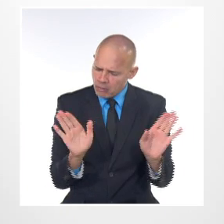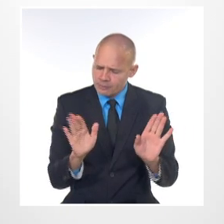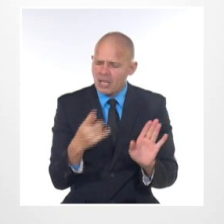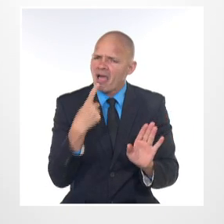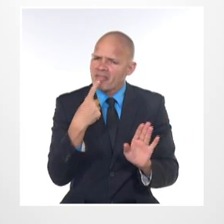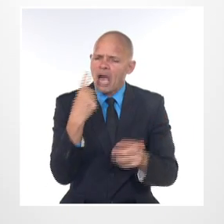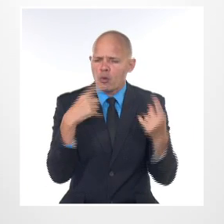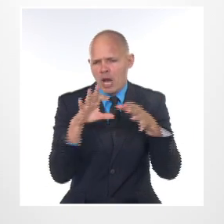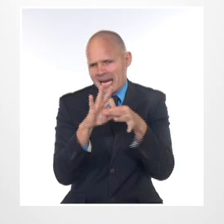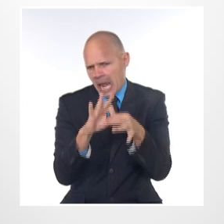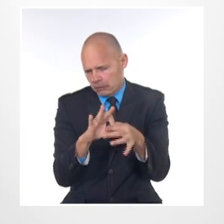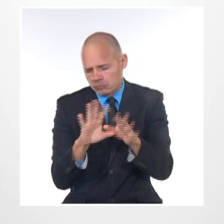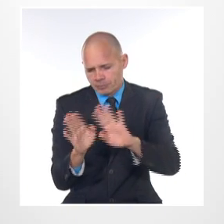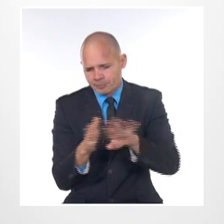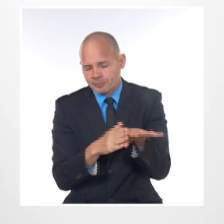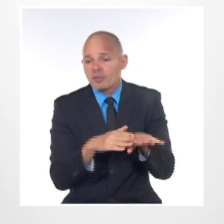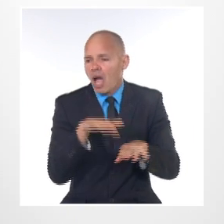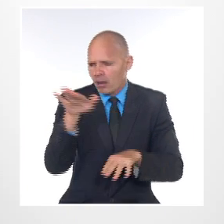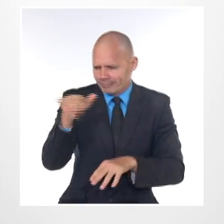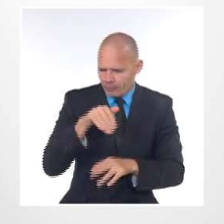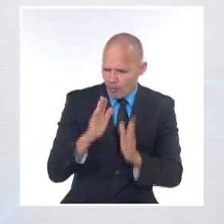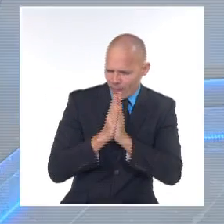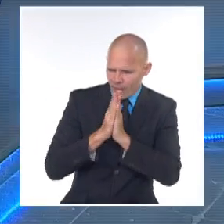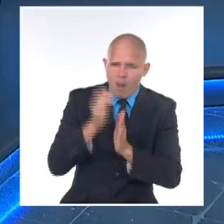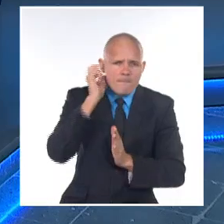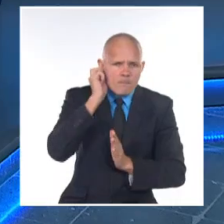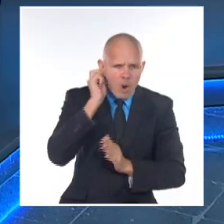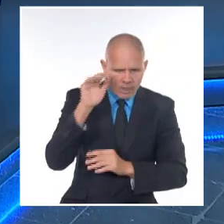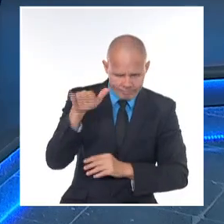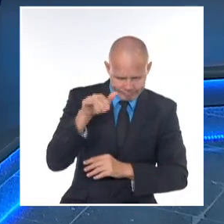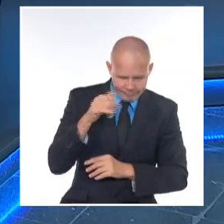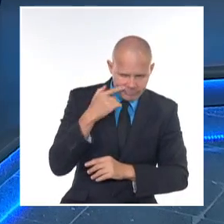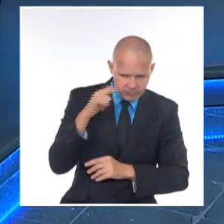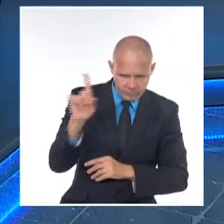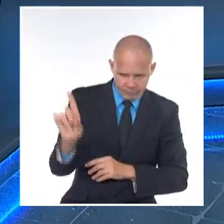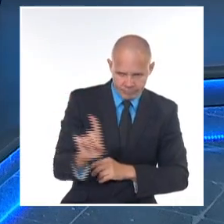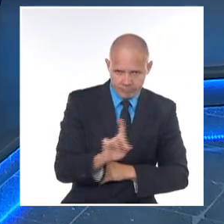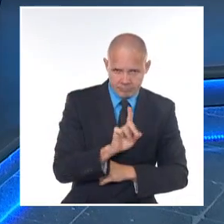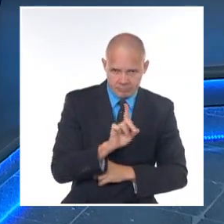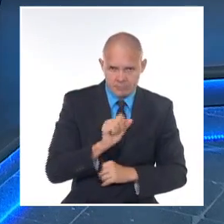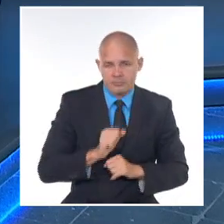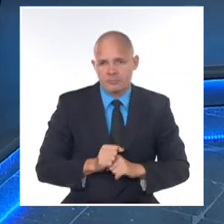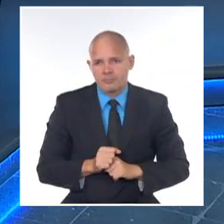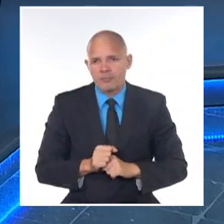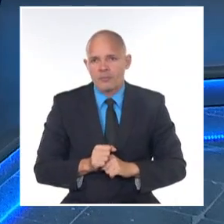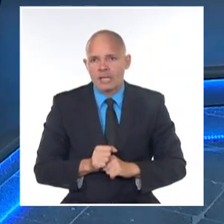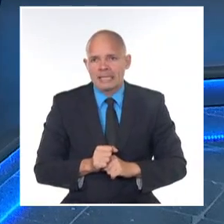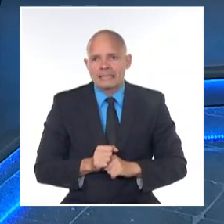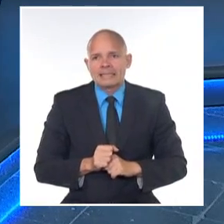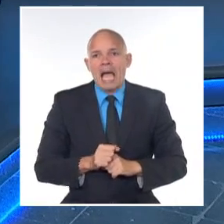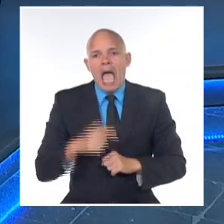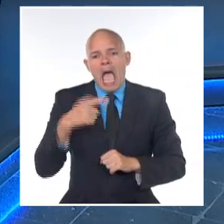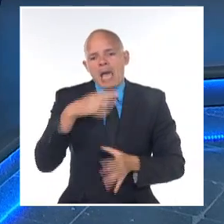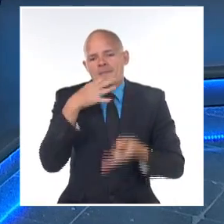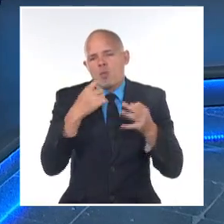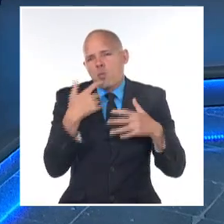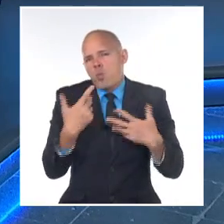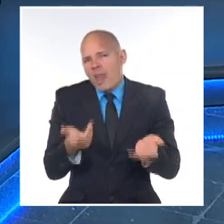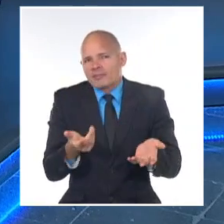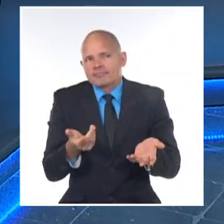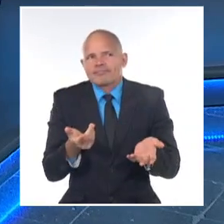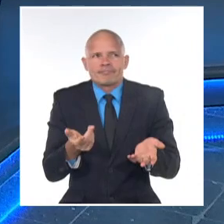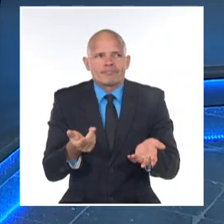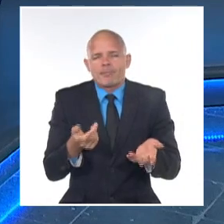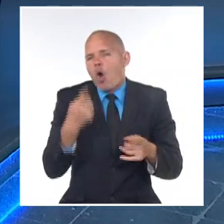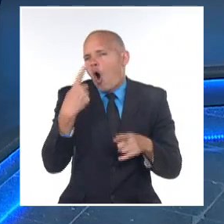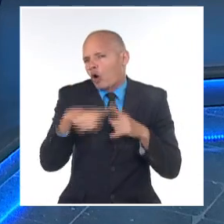por favor, fiscal, que venga, y vamos a hablar entonces de lo que puede ocurrir en una situación más o menos normal. Y usted, por